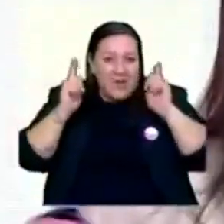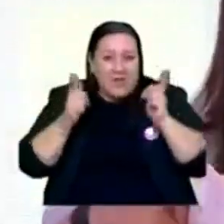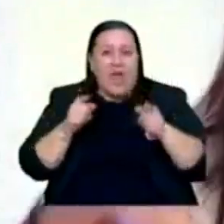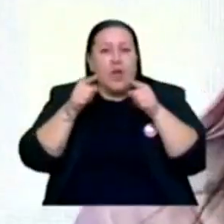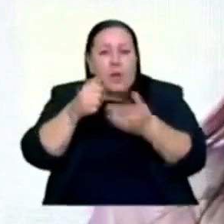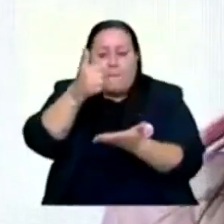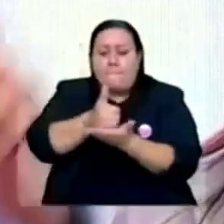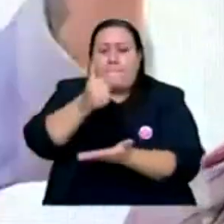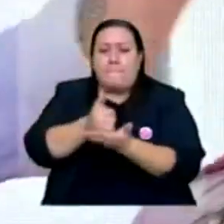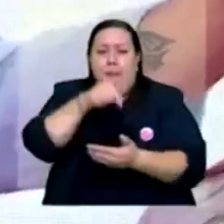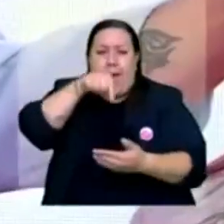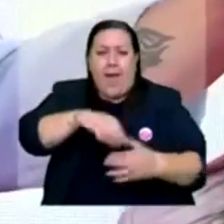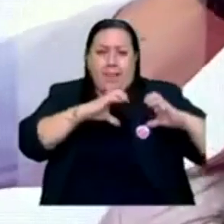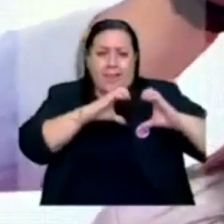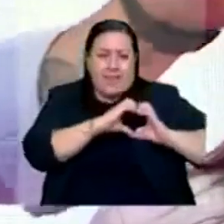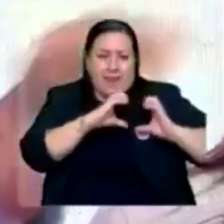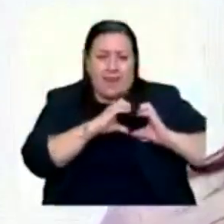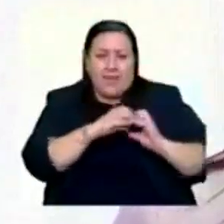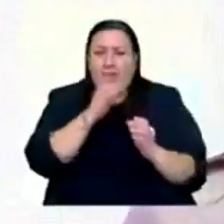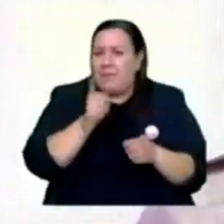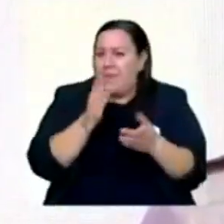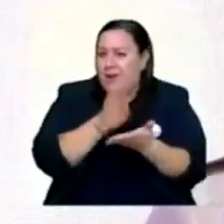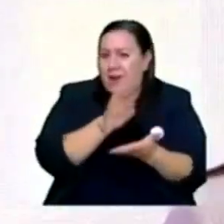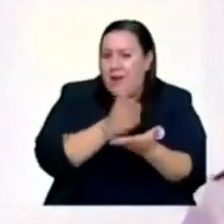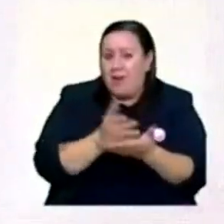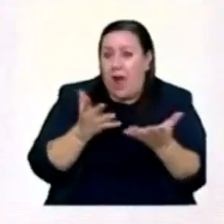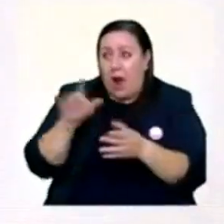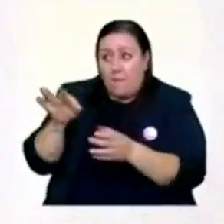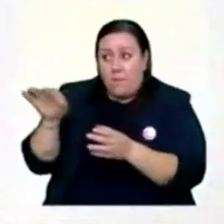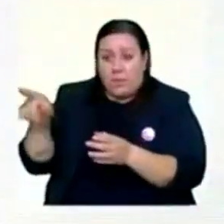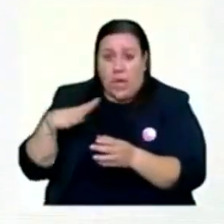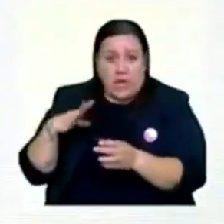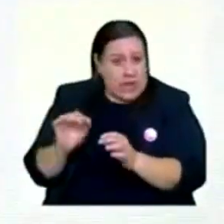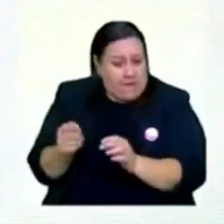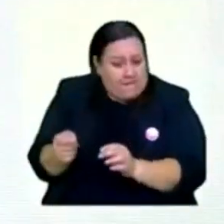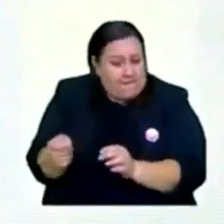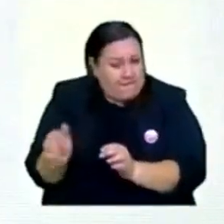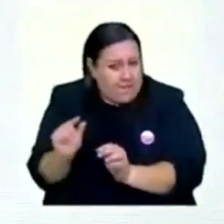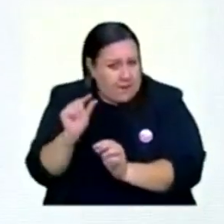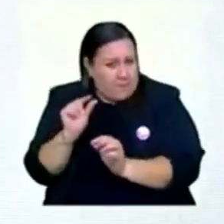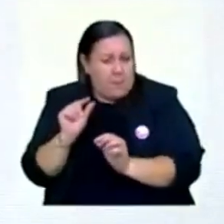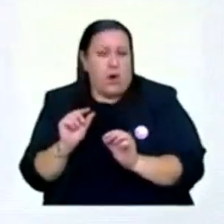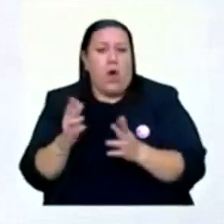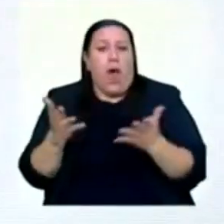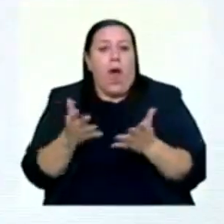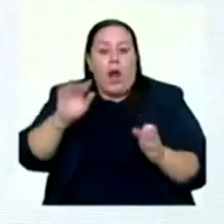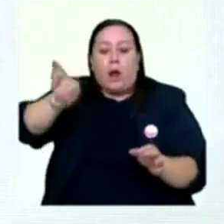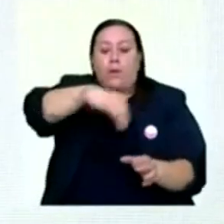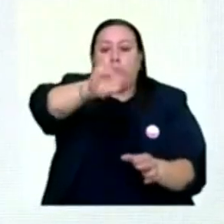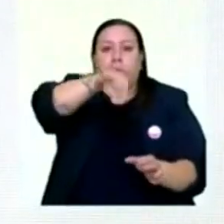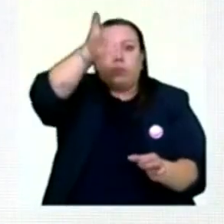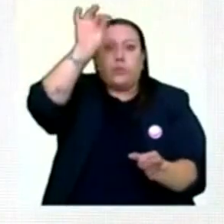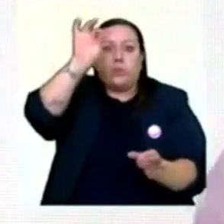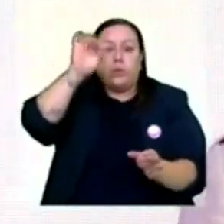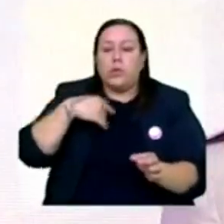pero con mucha diversión. Ya saben, se está preparando Sonora Palacio. Y ahora creo, ¿saben, chicos, qué? Sí. Vamos a hacer magia. ¿En serio? No, ¿en serio? Si yo les